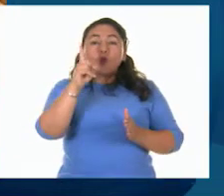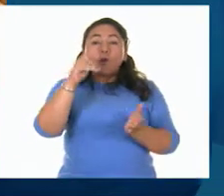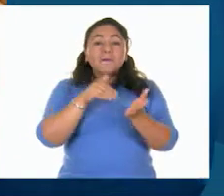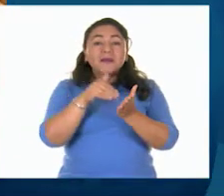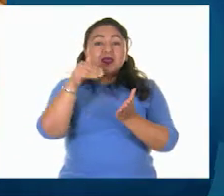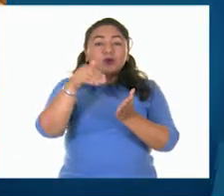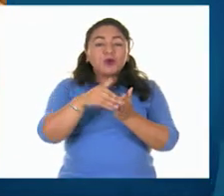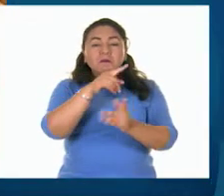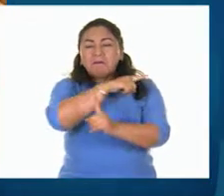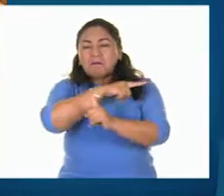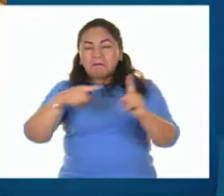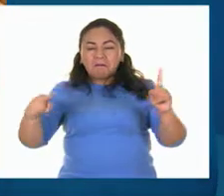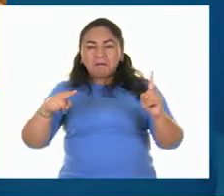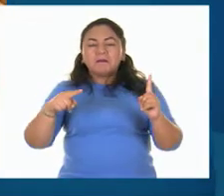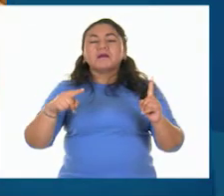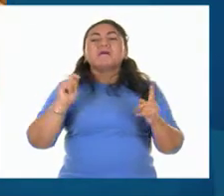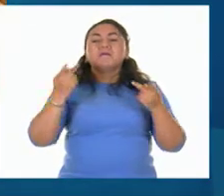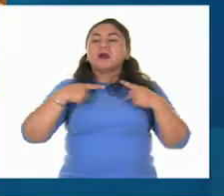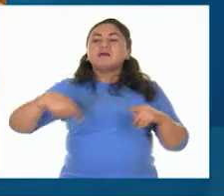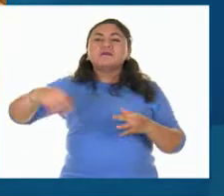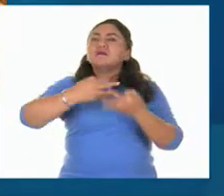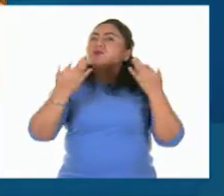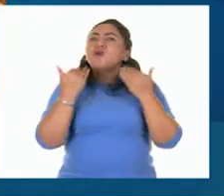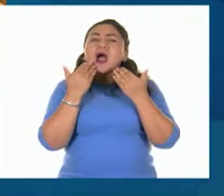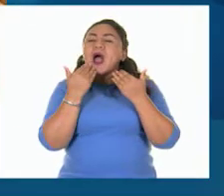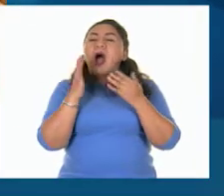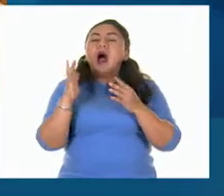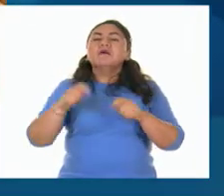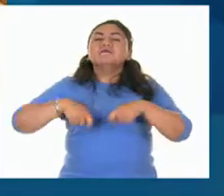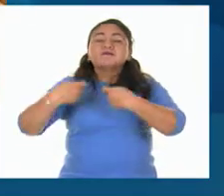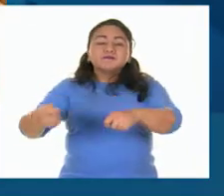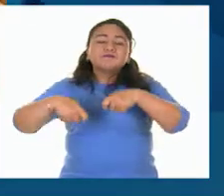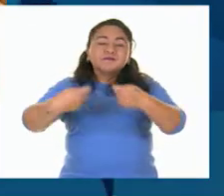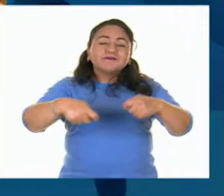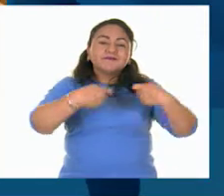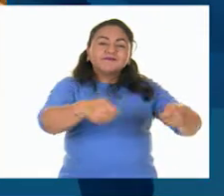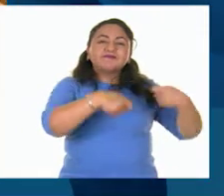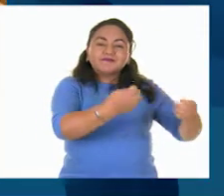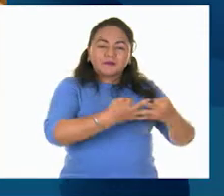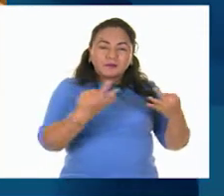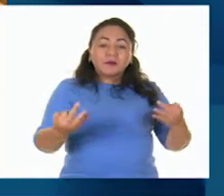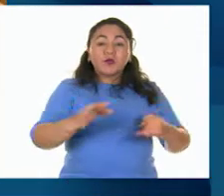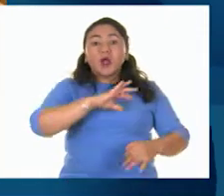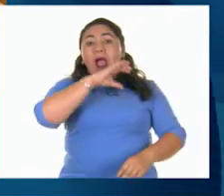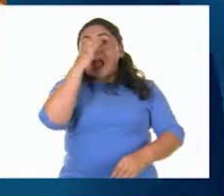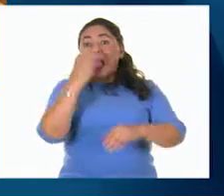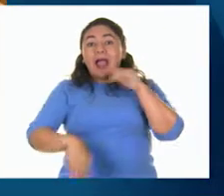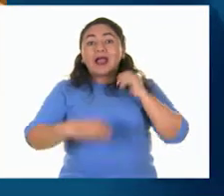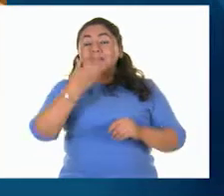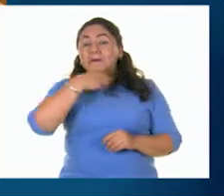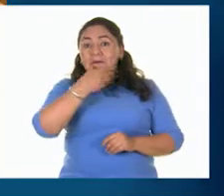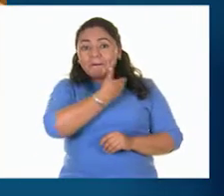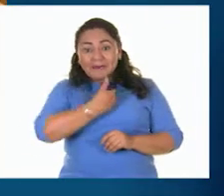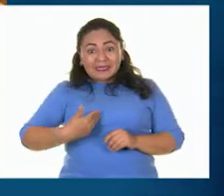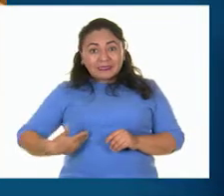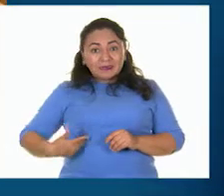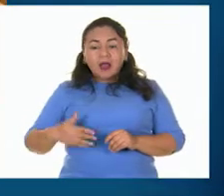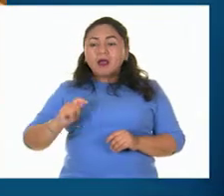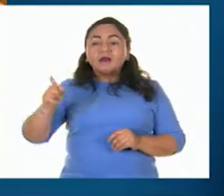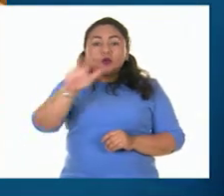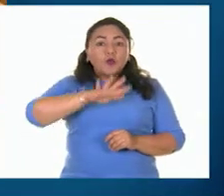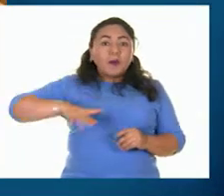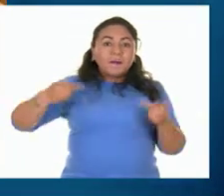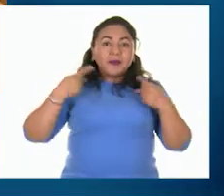millones de familias que antes no poseían tierra las recibieron, de tal forma que al final del sexenio de Cárdenas, casi la mitad de todas